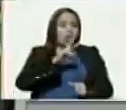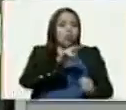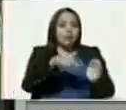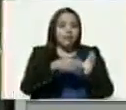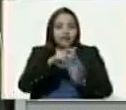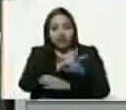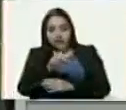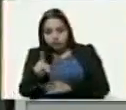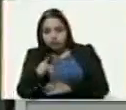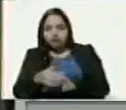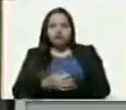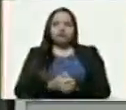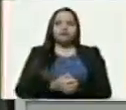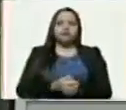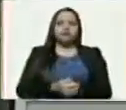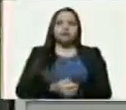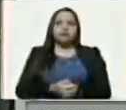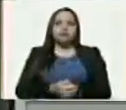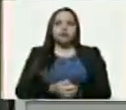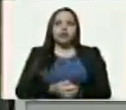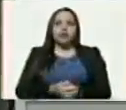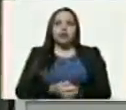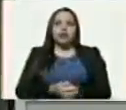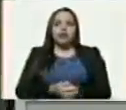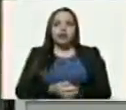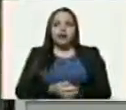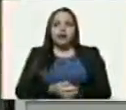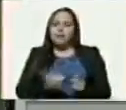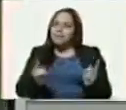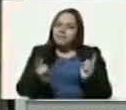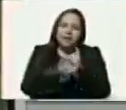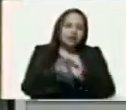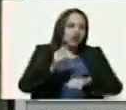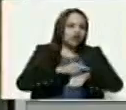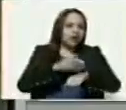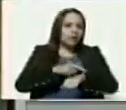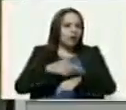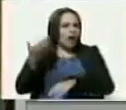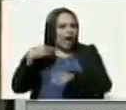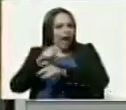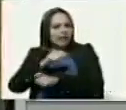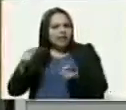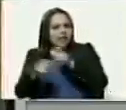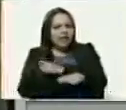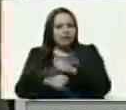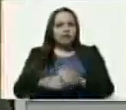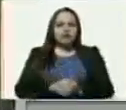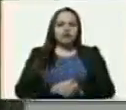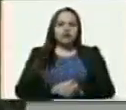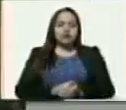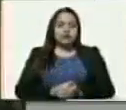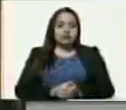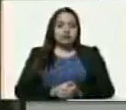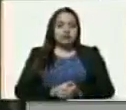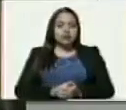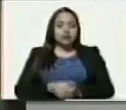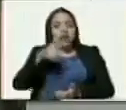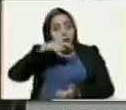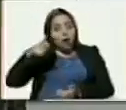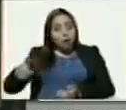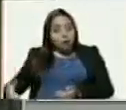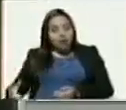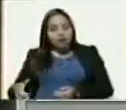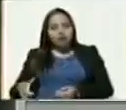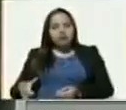2021, ¿verdad?, tuvo menos tiempo para su aplicación que la reconversión monetaria que habíamos hecho anteriormente. Y el pueblo asimiló